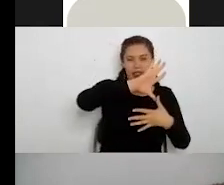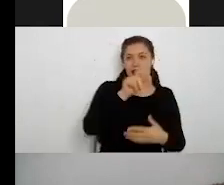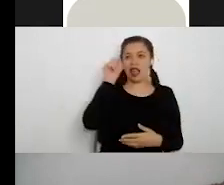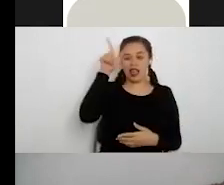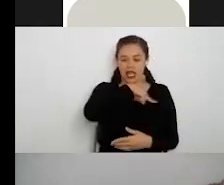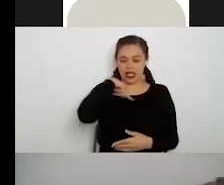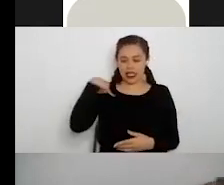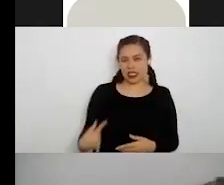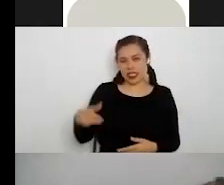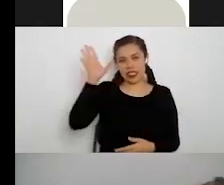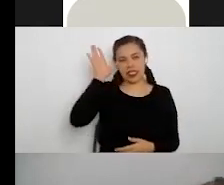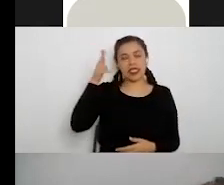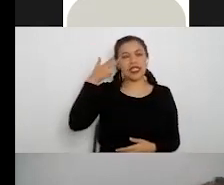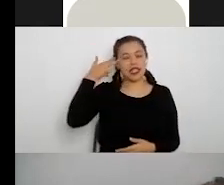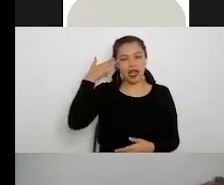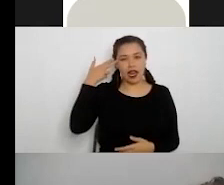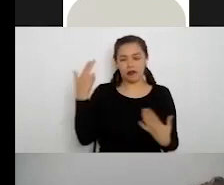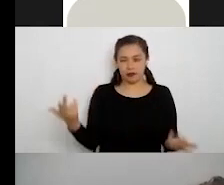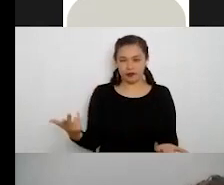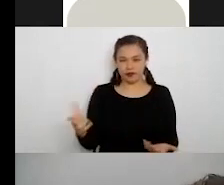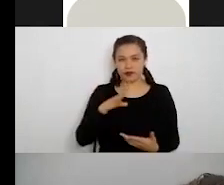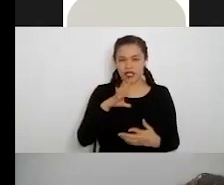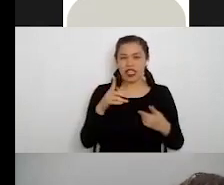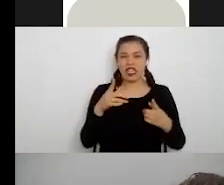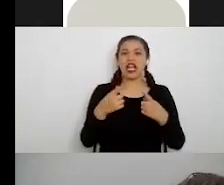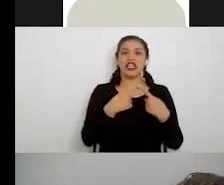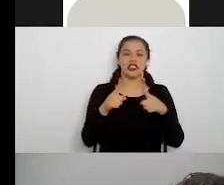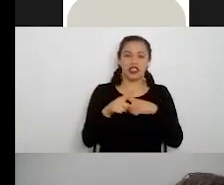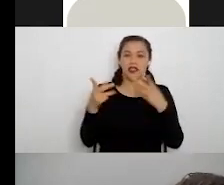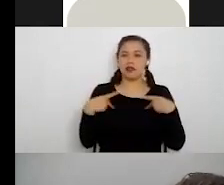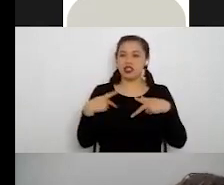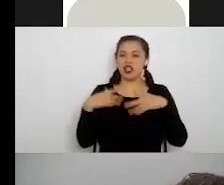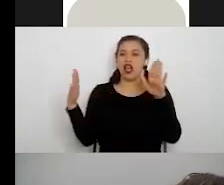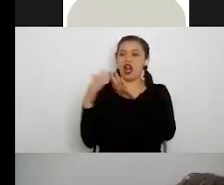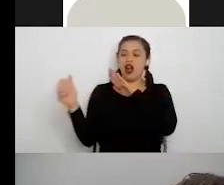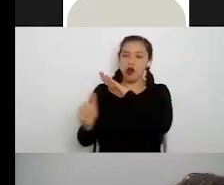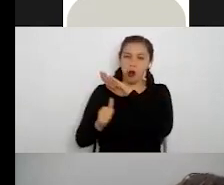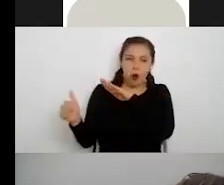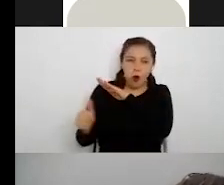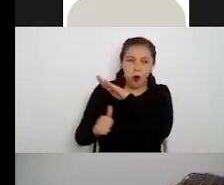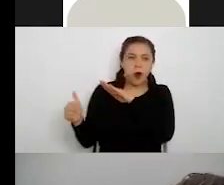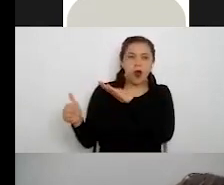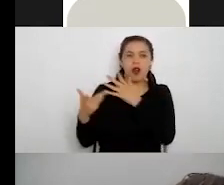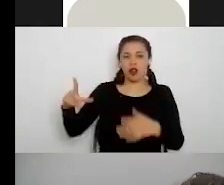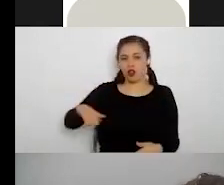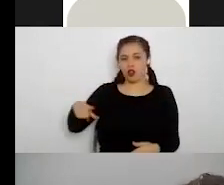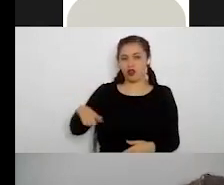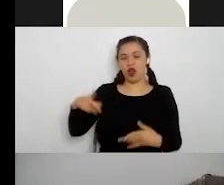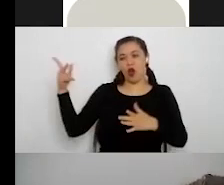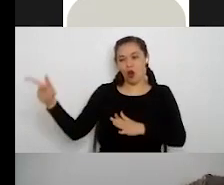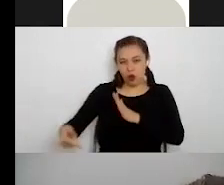las constantes vueltas a confinamientos que hace el gobierno chino porque